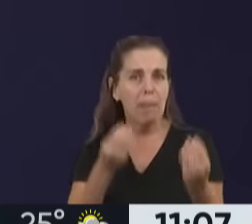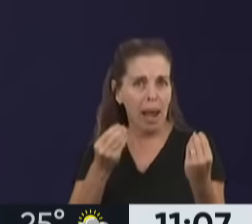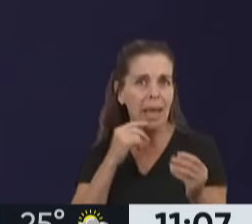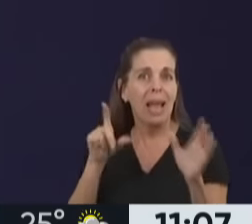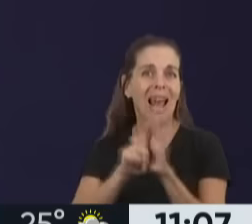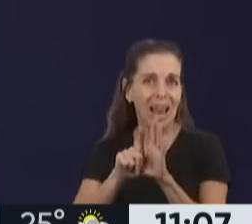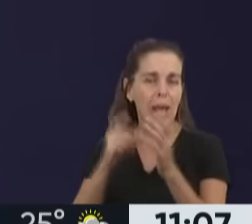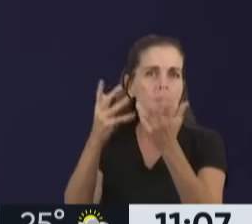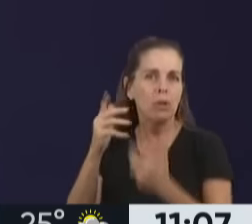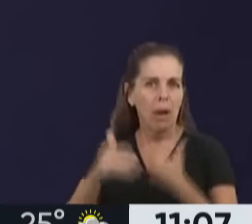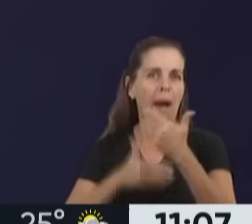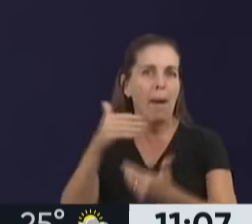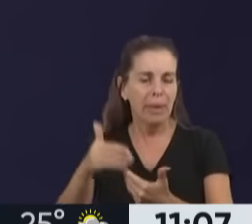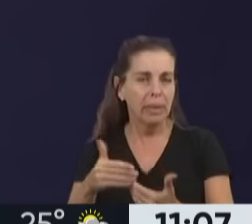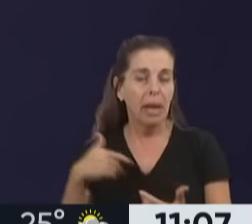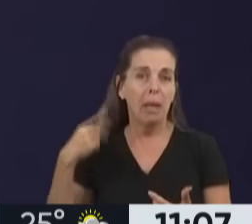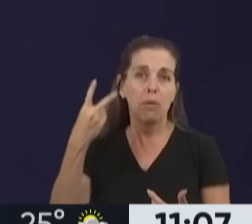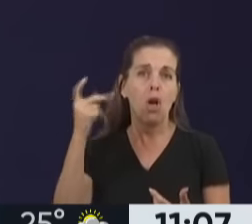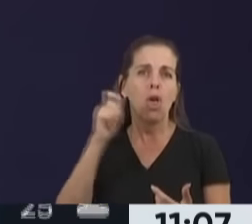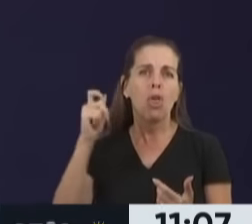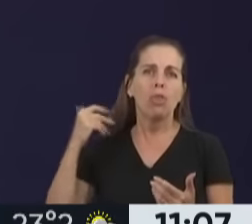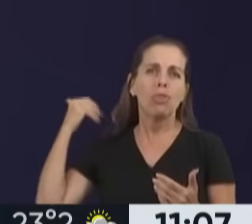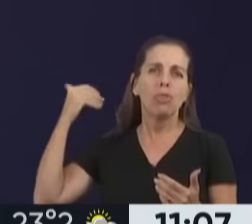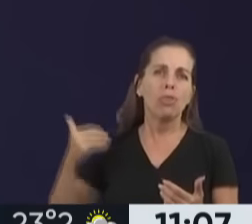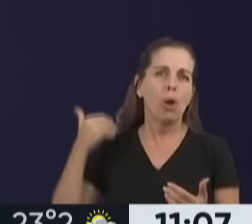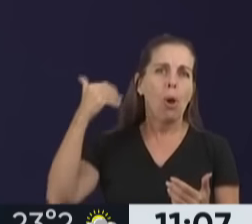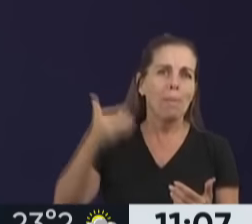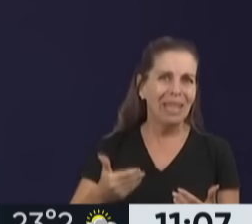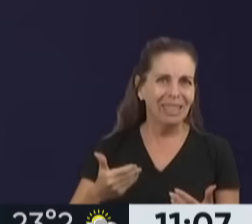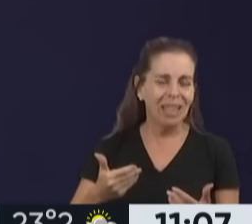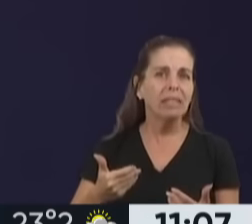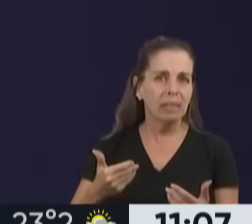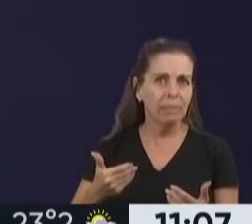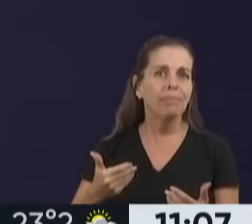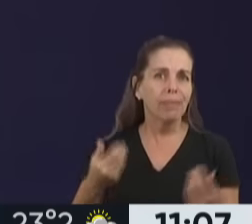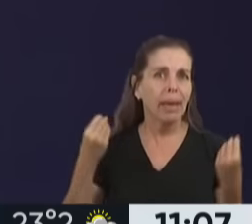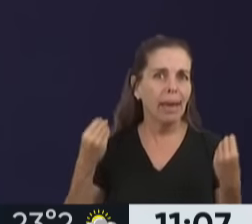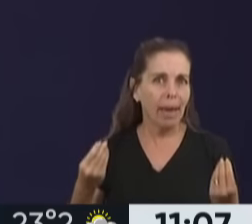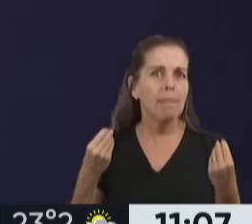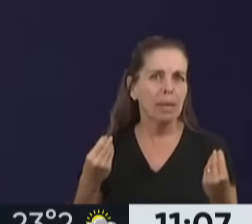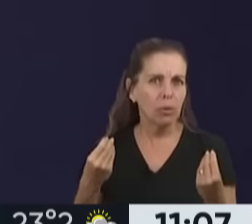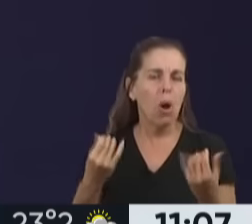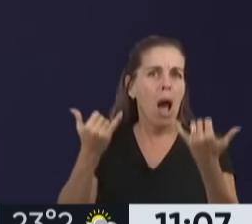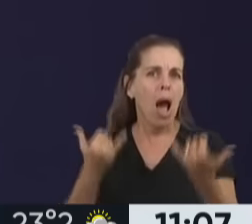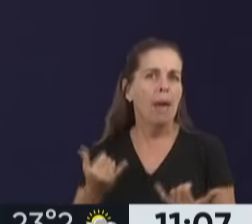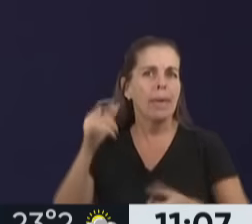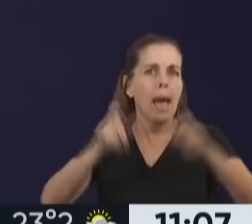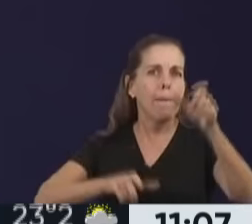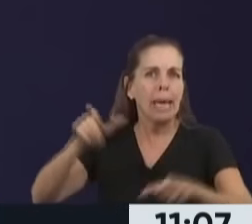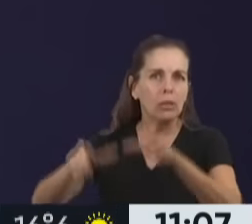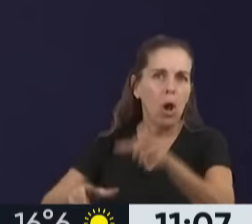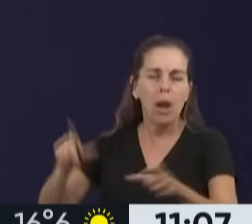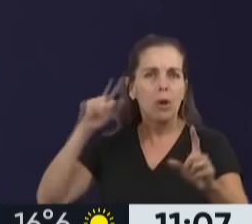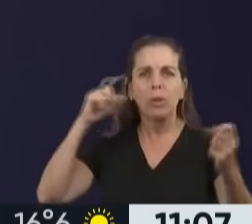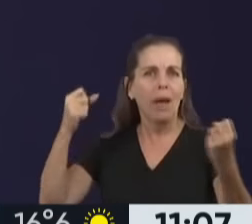ley pasaron dos meses de aquel momento y frente a voces apocalípticas que anunciaban el fin